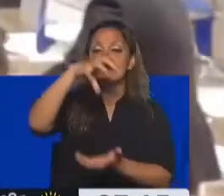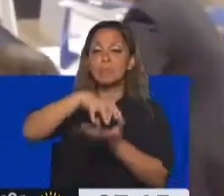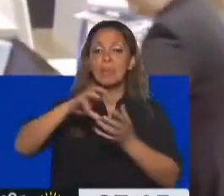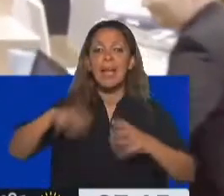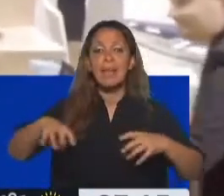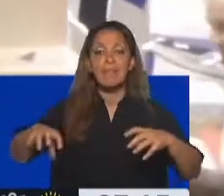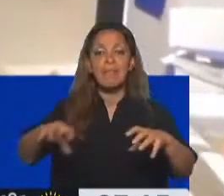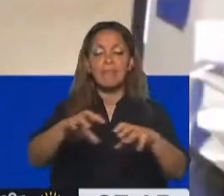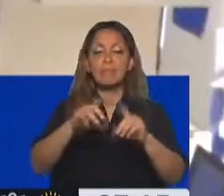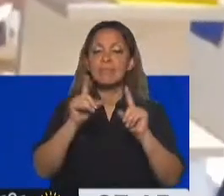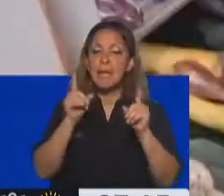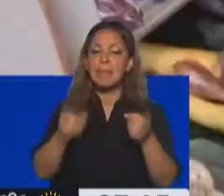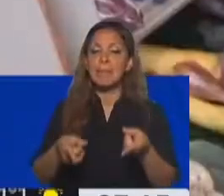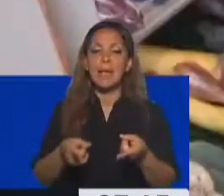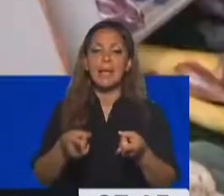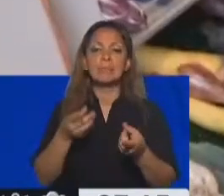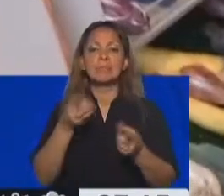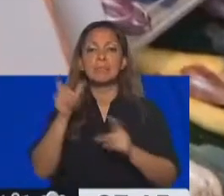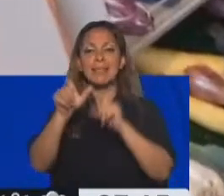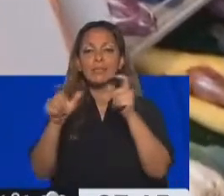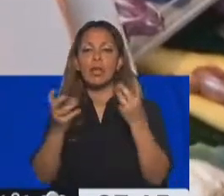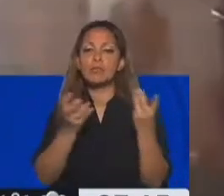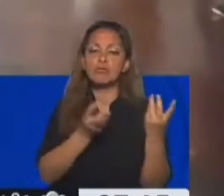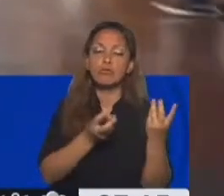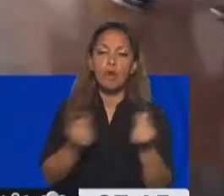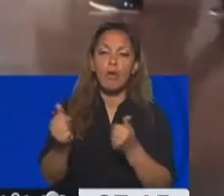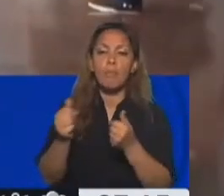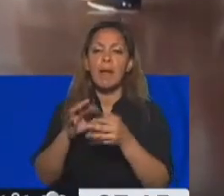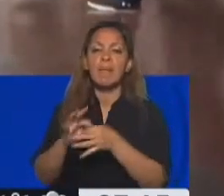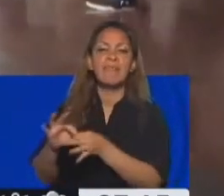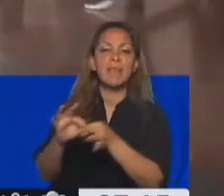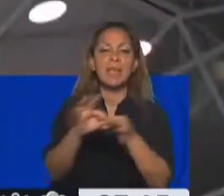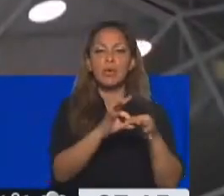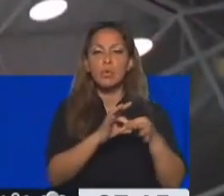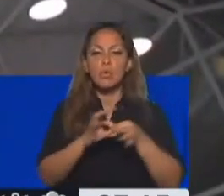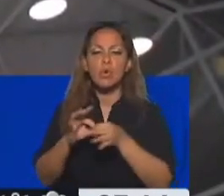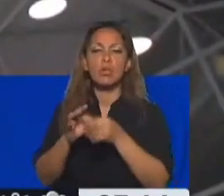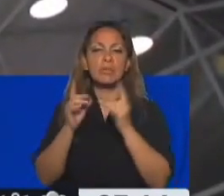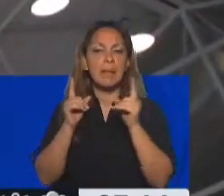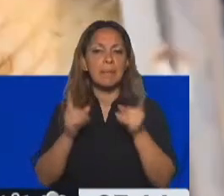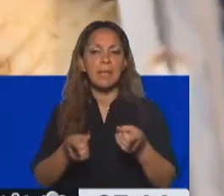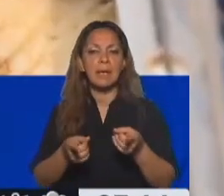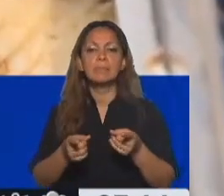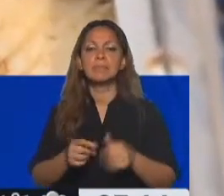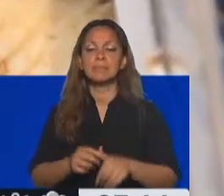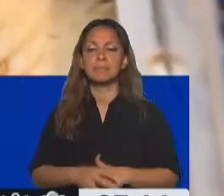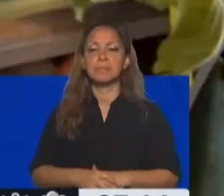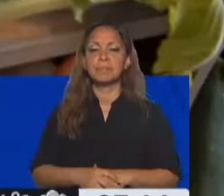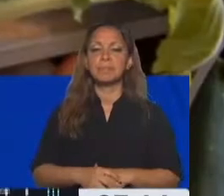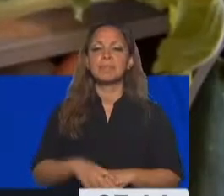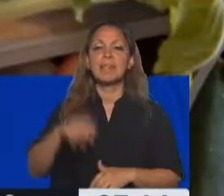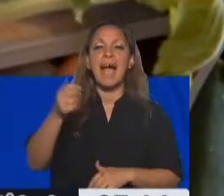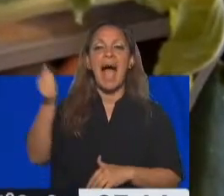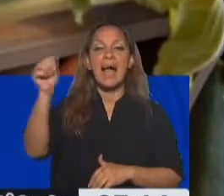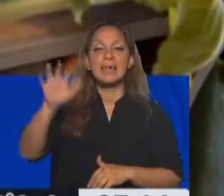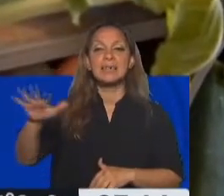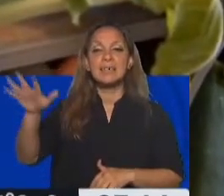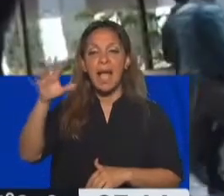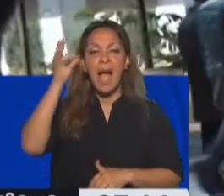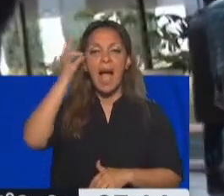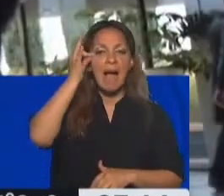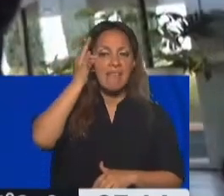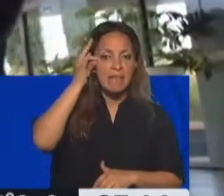importadores y compradores que buscan consolidar sus vínculos comerciales en la región de medio oriente de Asia y de